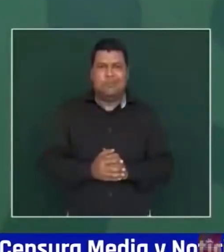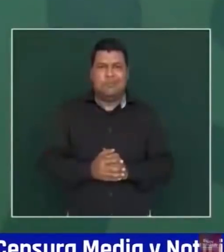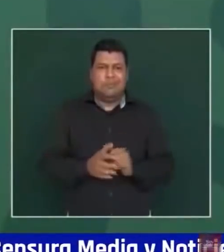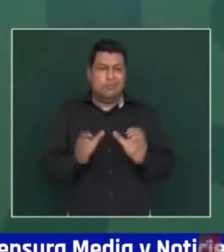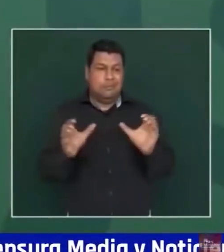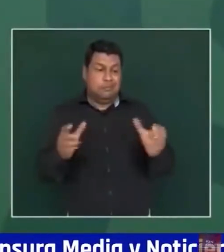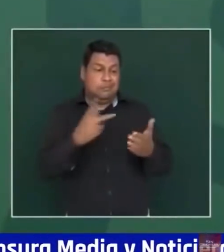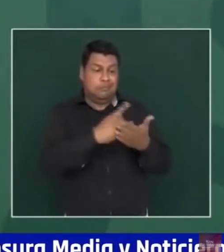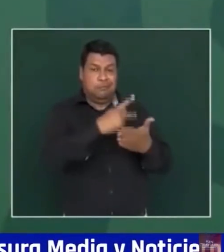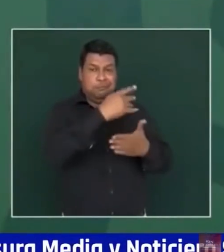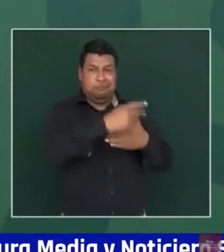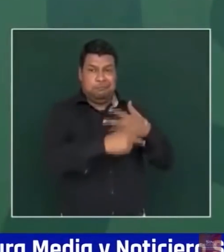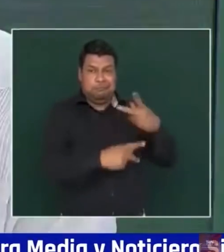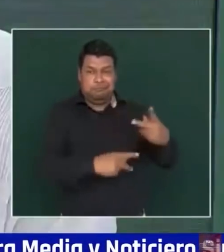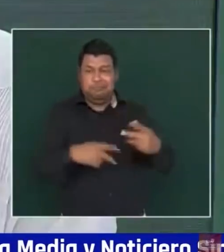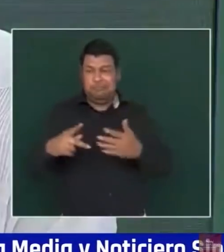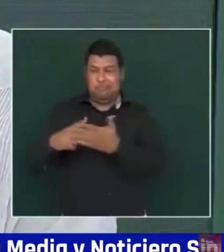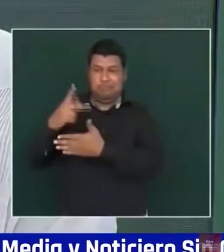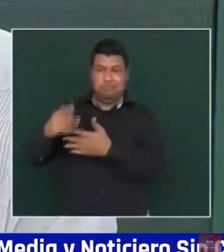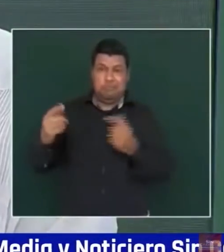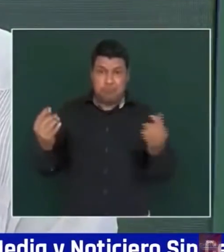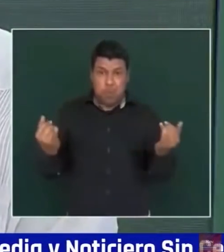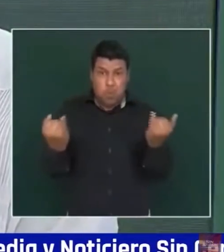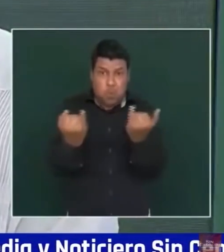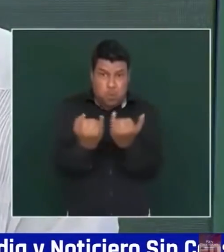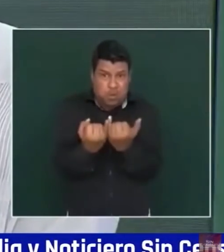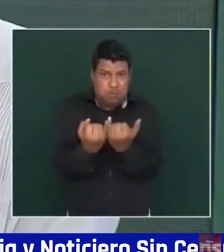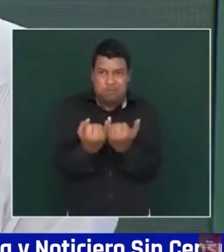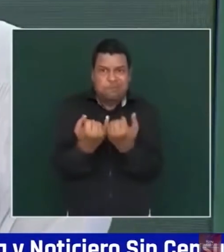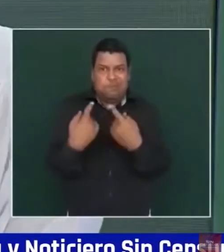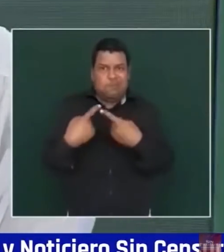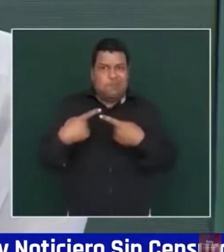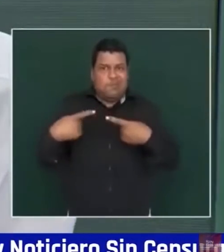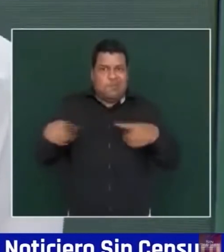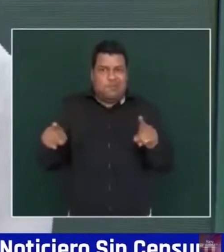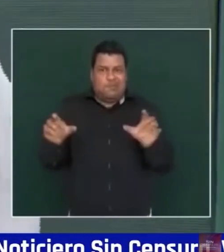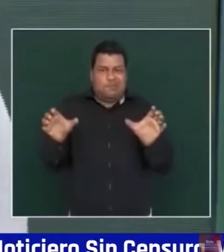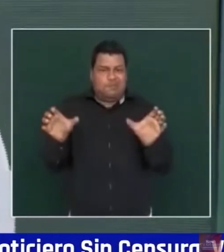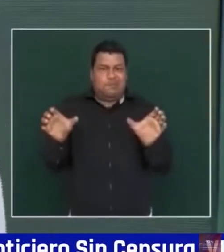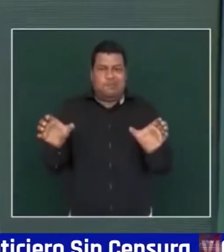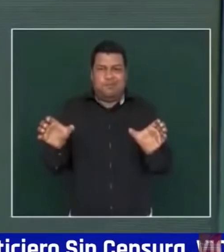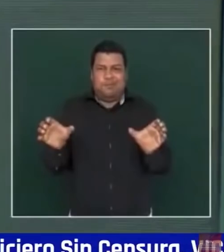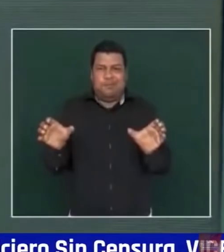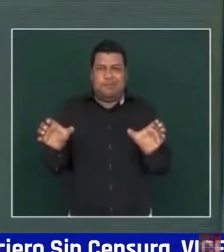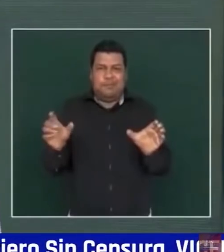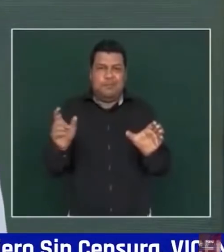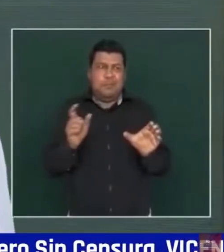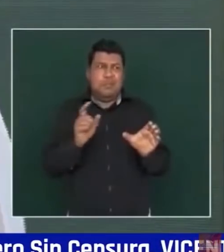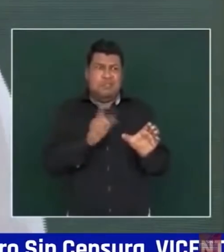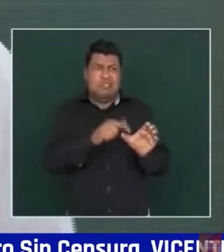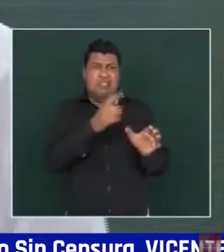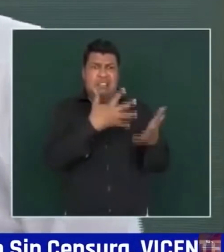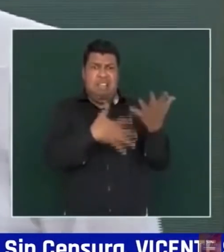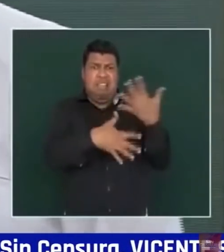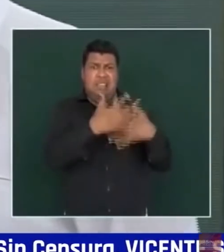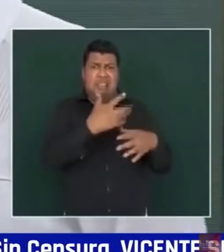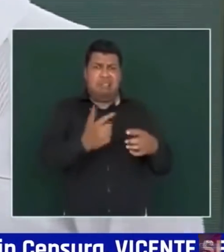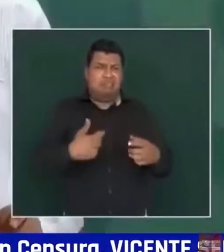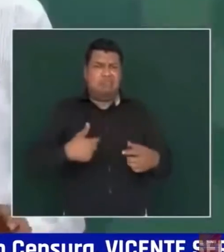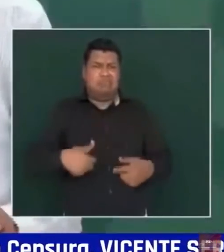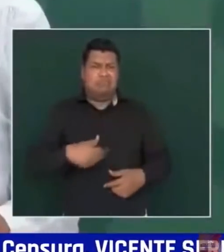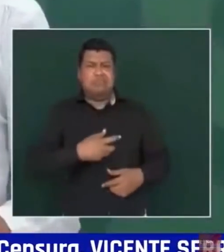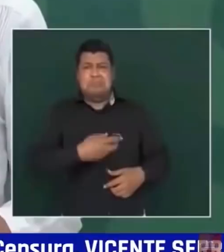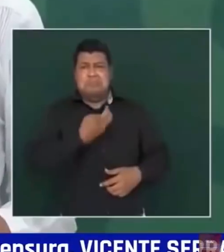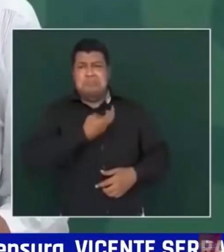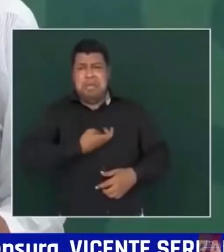Dos proyectos distintos y contrapuestos de nación, y por eso ni me enoja